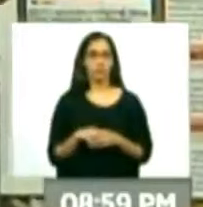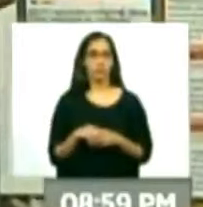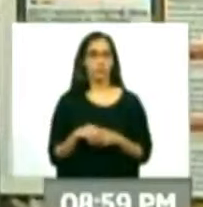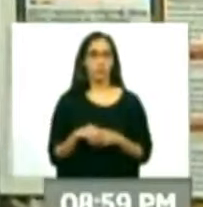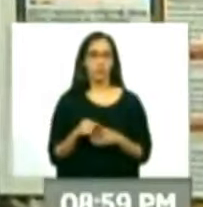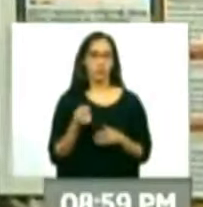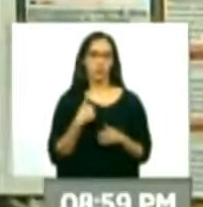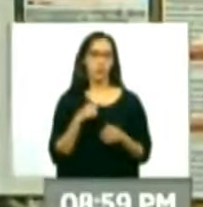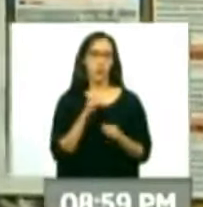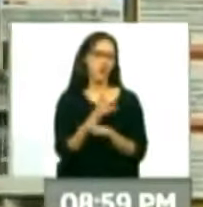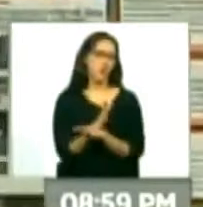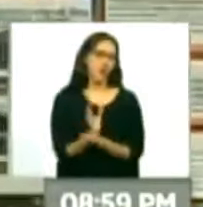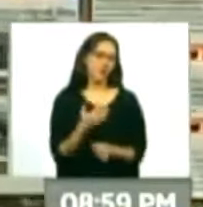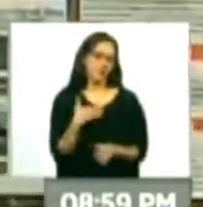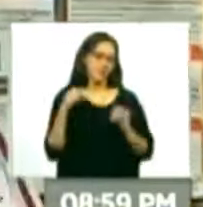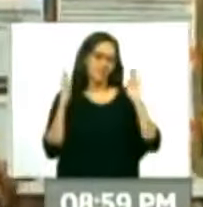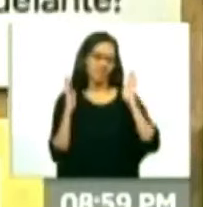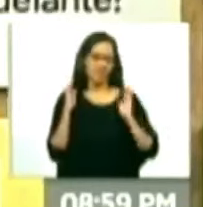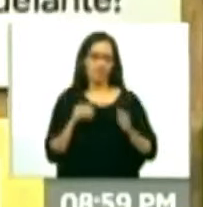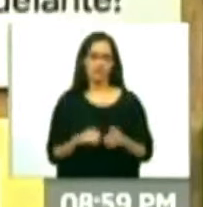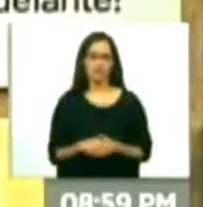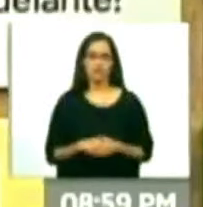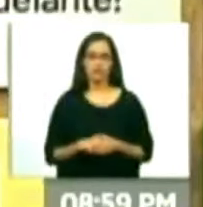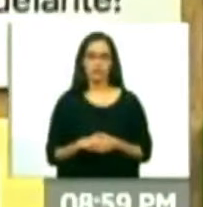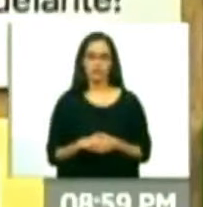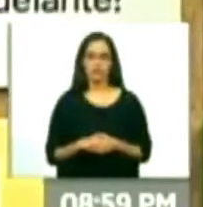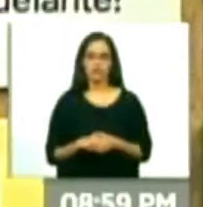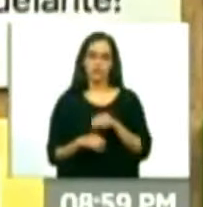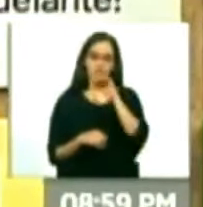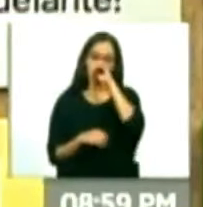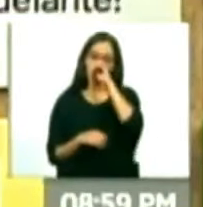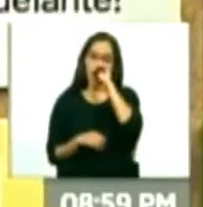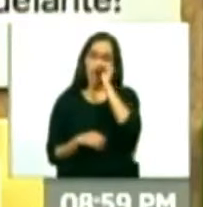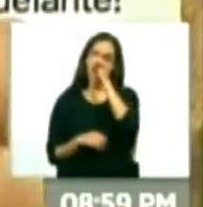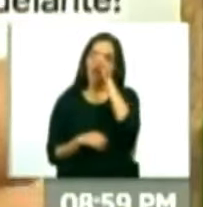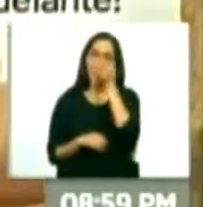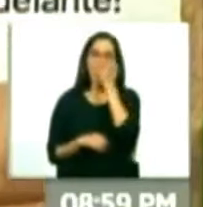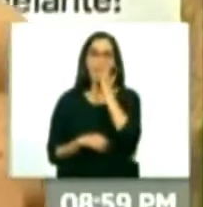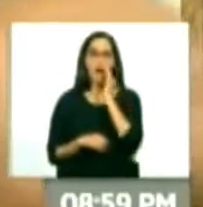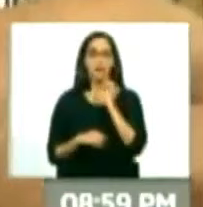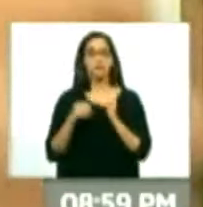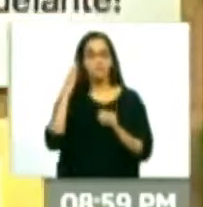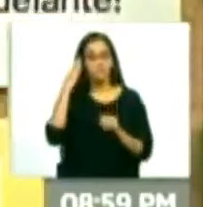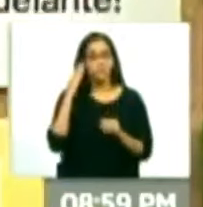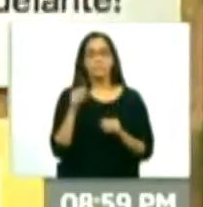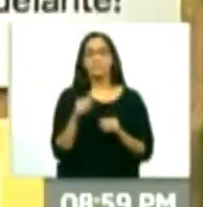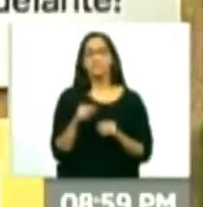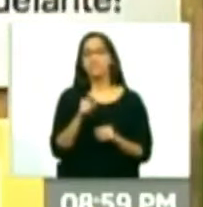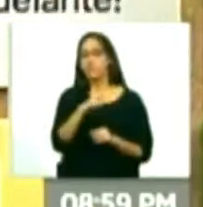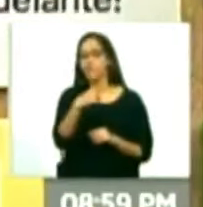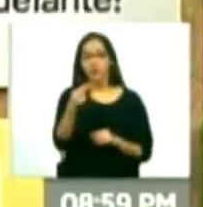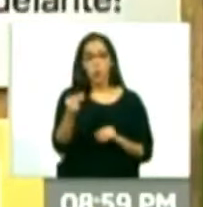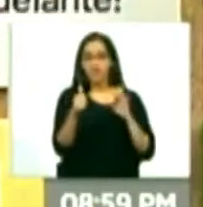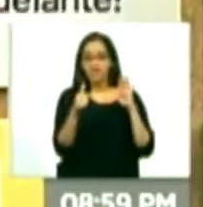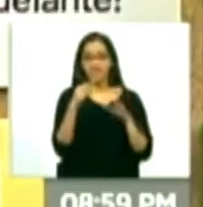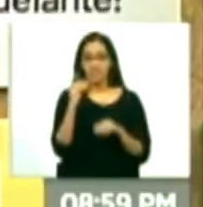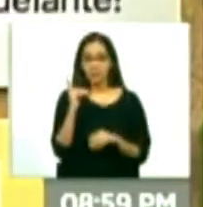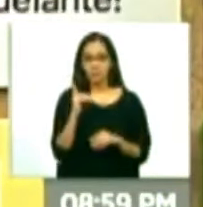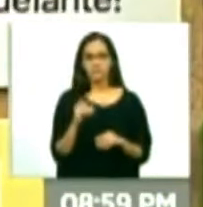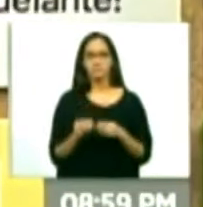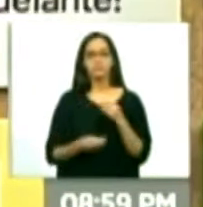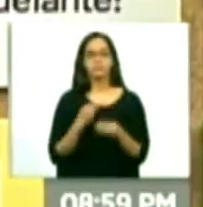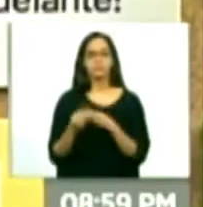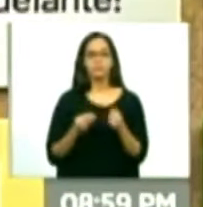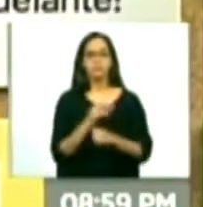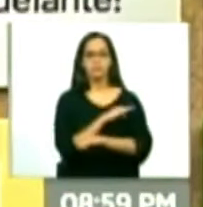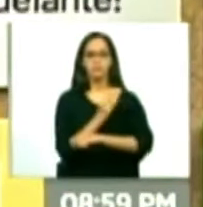quiero, era jugando que yo quería ser candidato. Vamos, no será el 6D, ya sabe que no es el 6D. Pero lo haremos con la fuerza